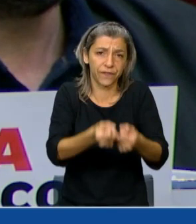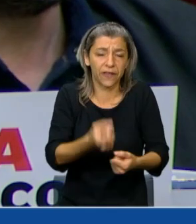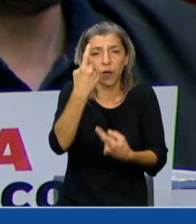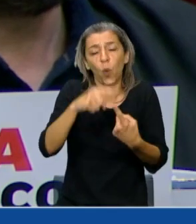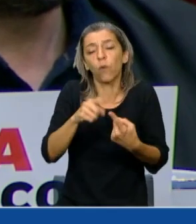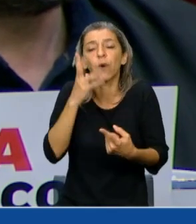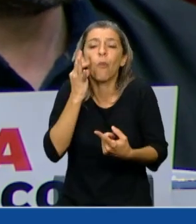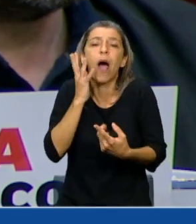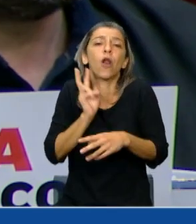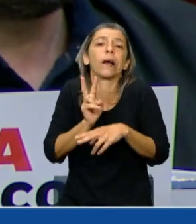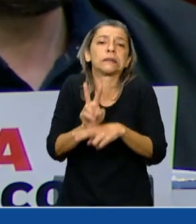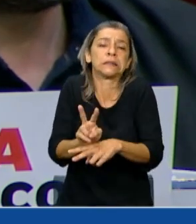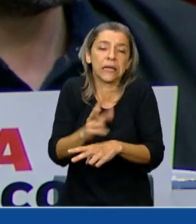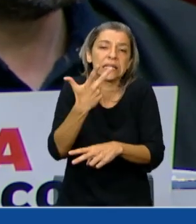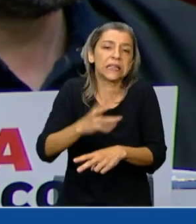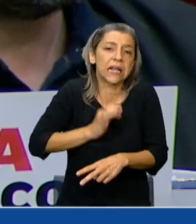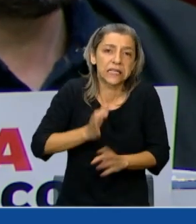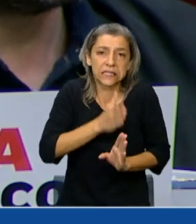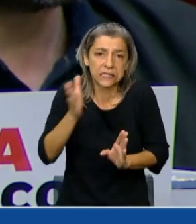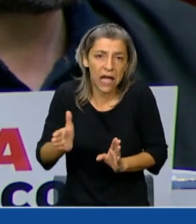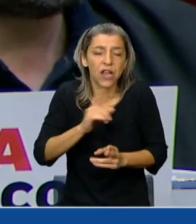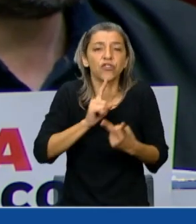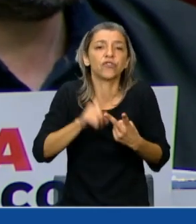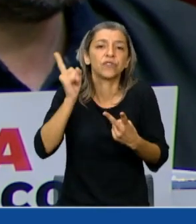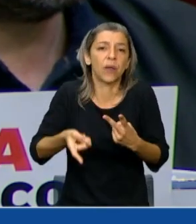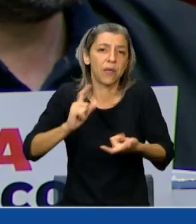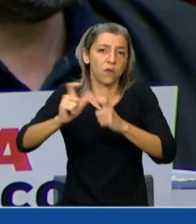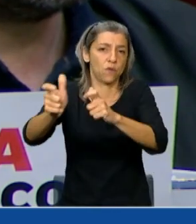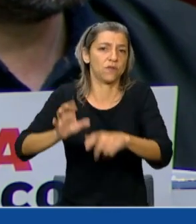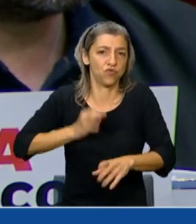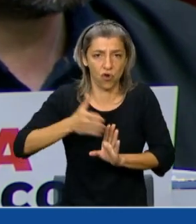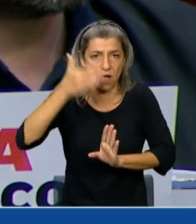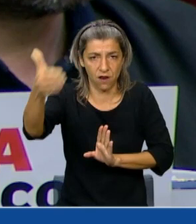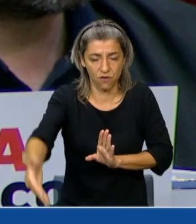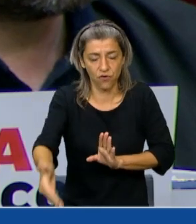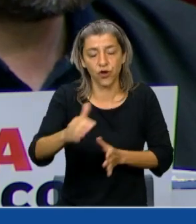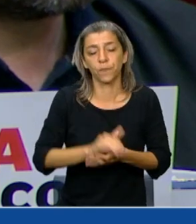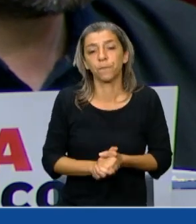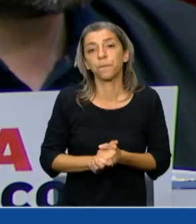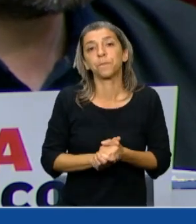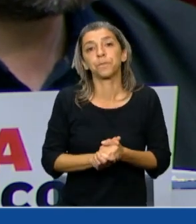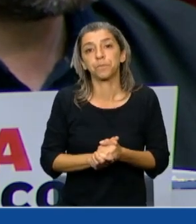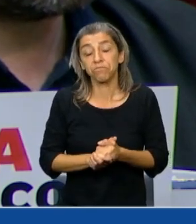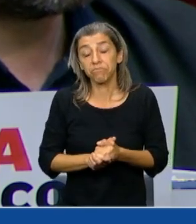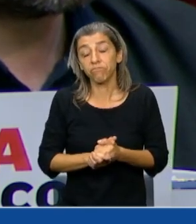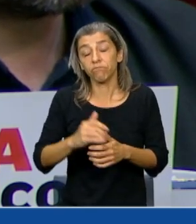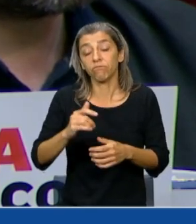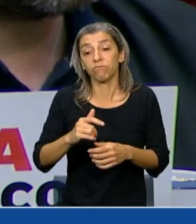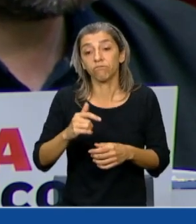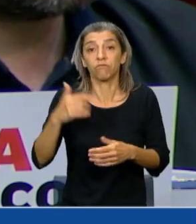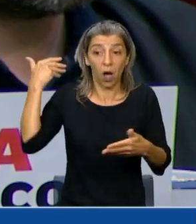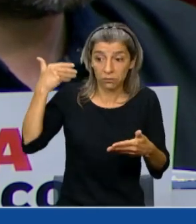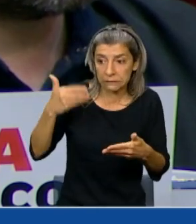mínima protección, los 3 años de alquiler y la actualización anual. Luego de todo lo que ha ocurrido, y vamos